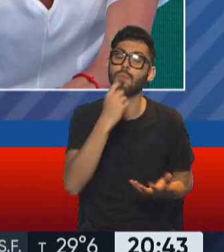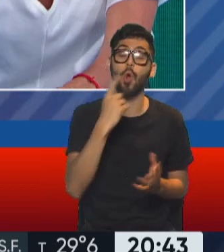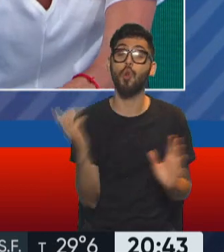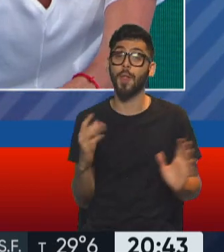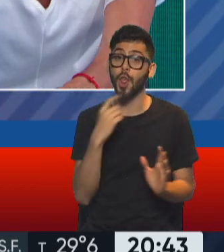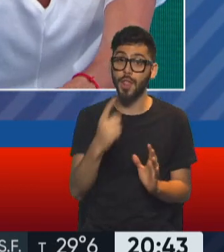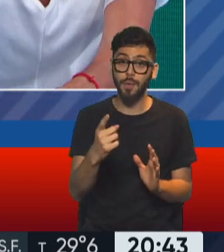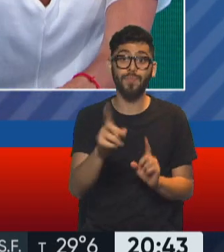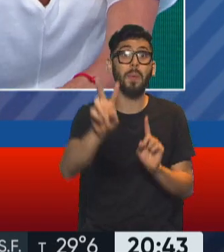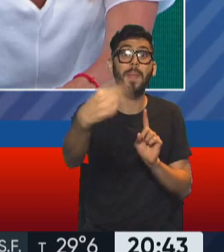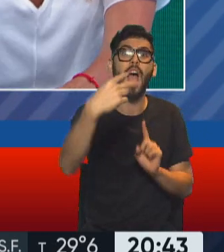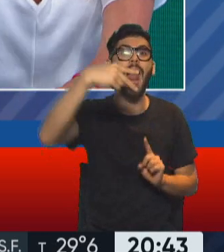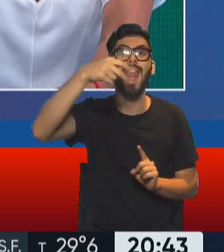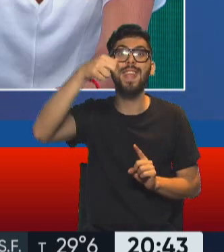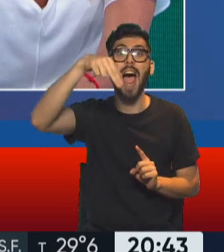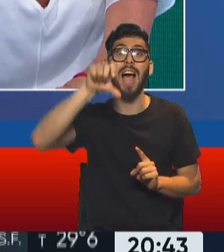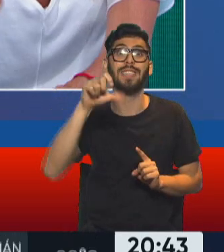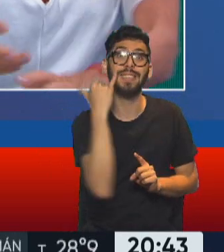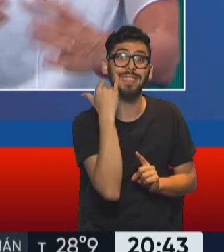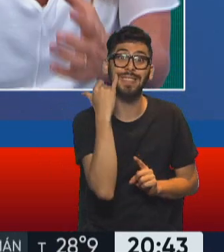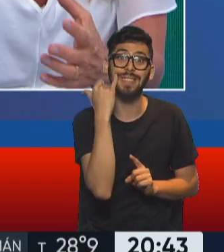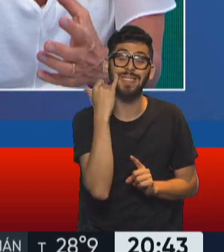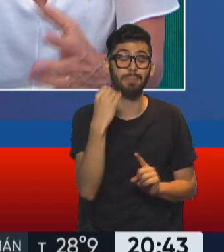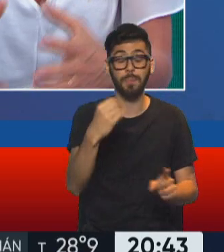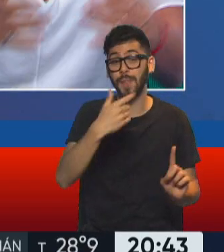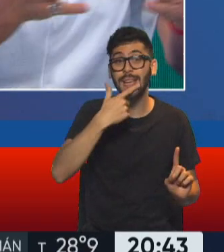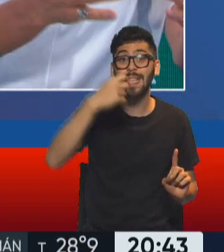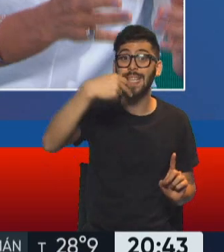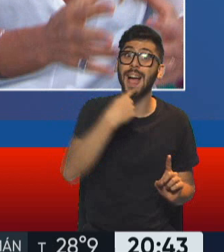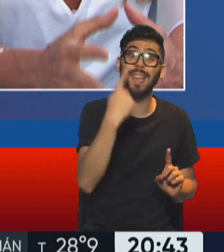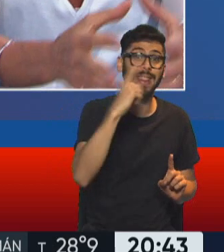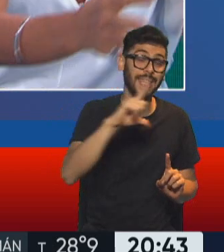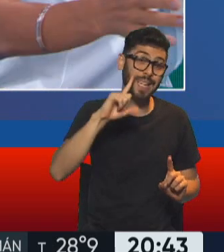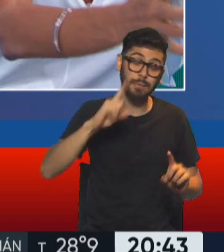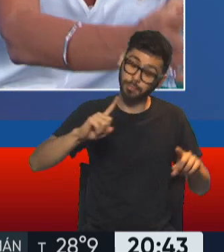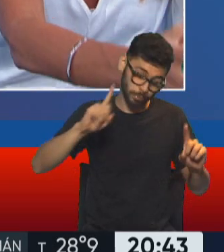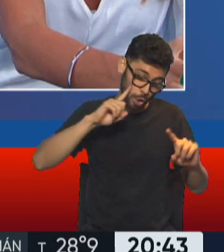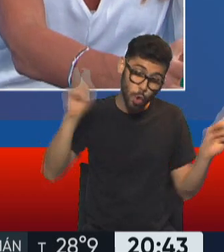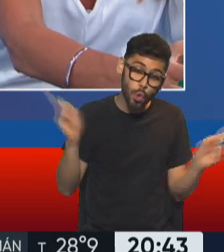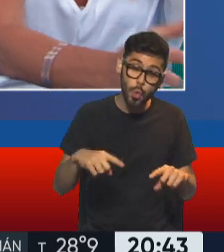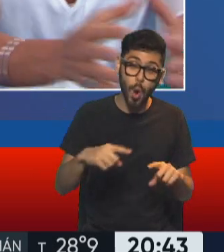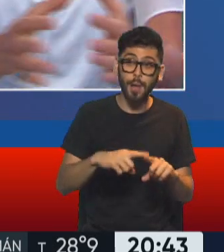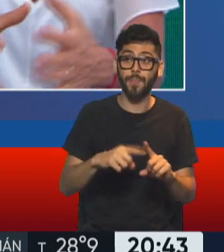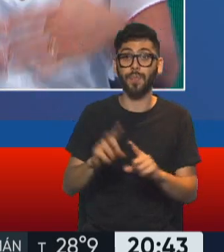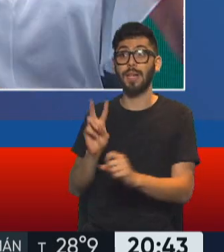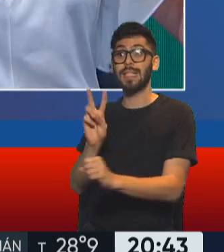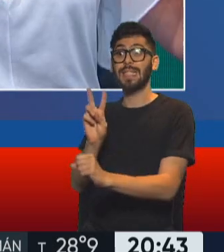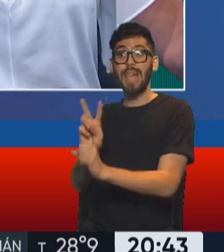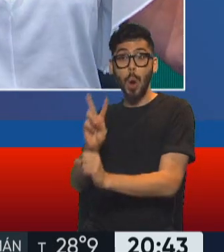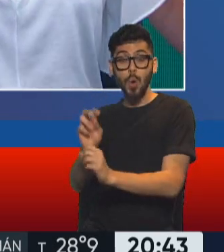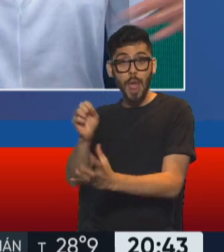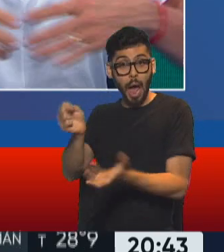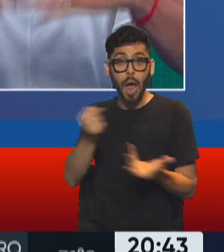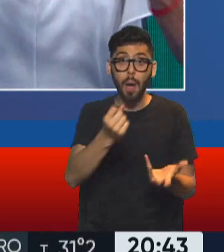nos está mirando Nancy, porque Santilli, increíble, además de presentarse contra el Fondo de la Seguridad, dice a